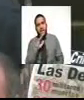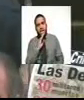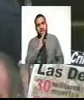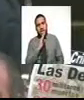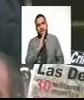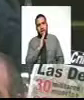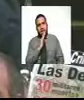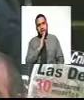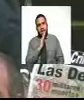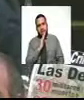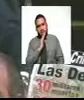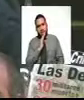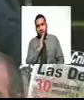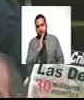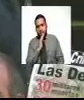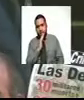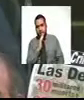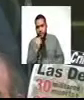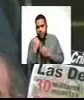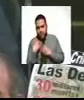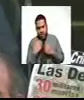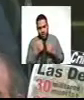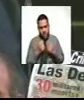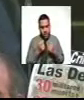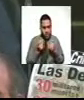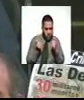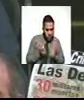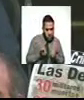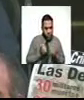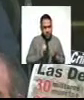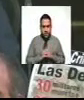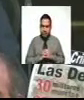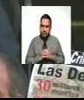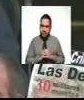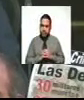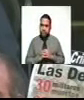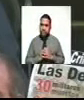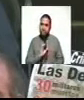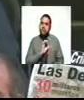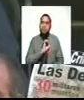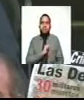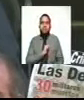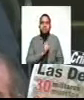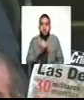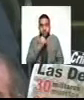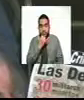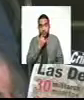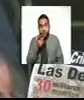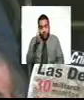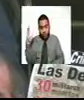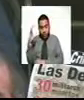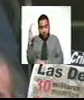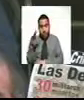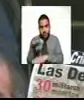es quien escruta. Qué tristeza eso para la democracia en Colombia.